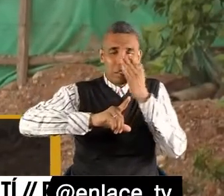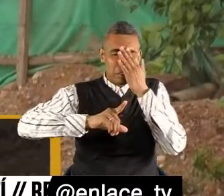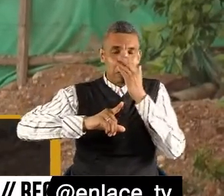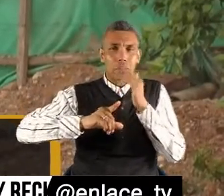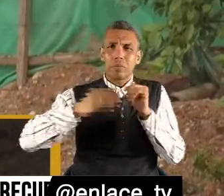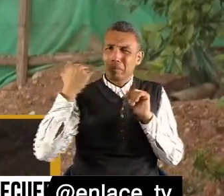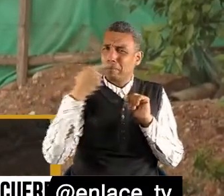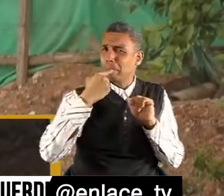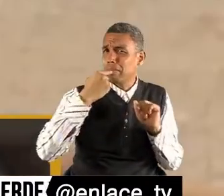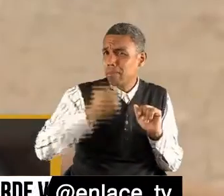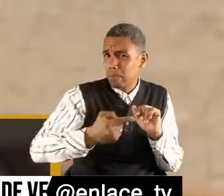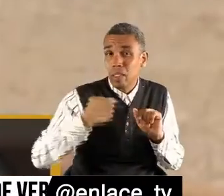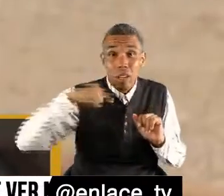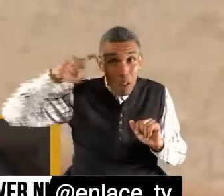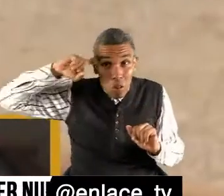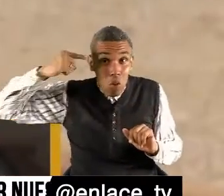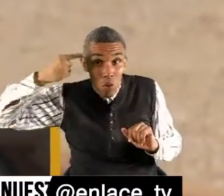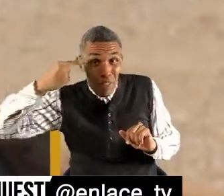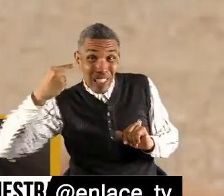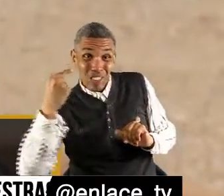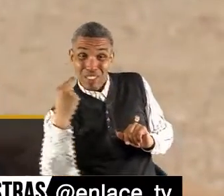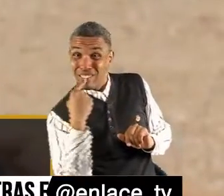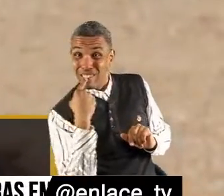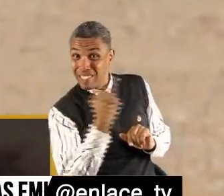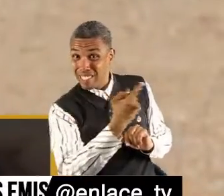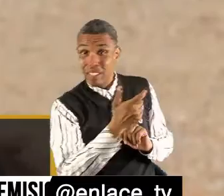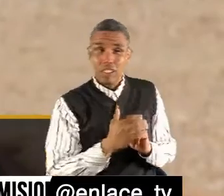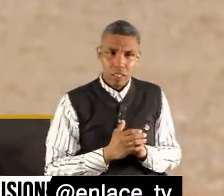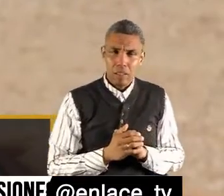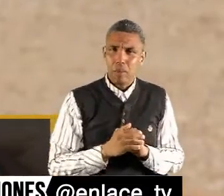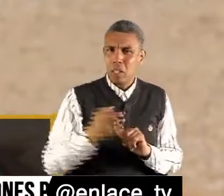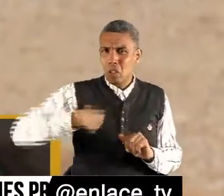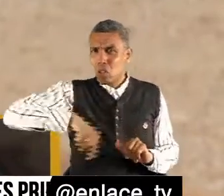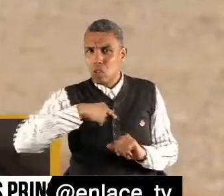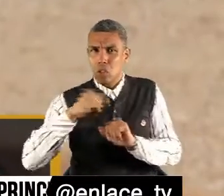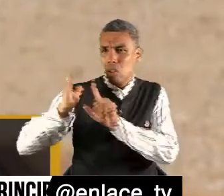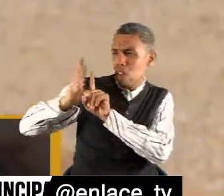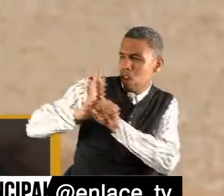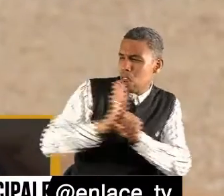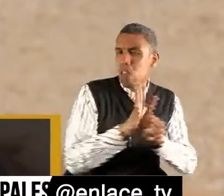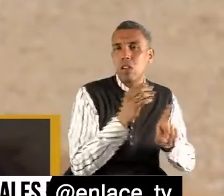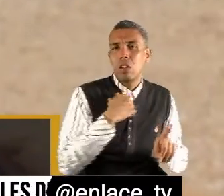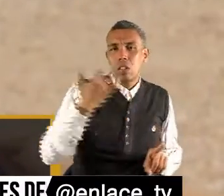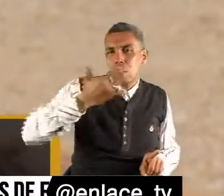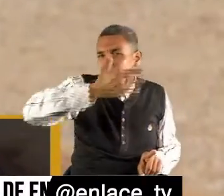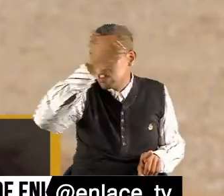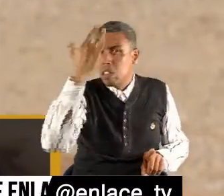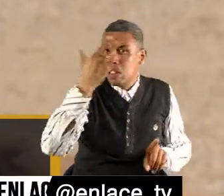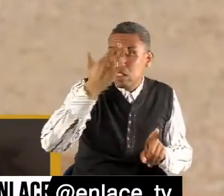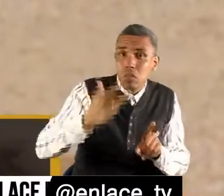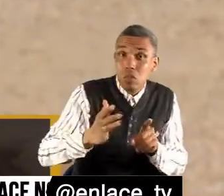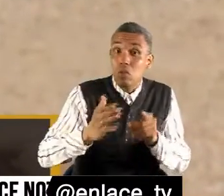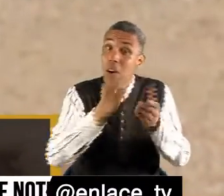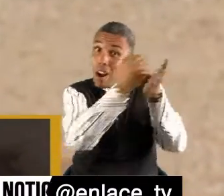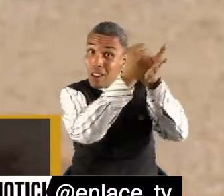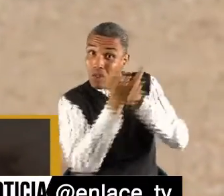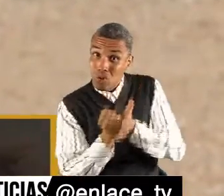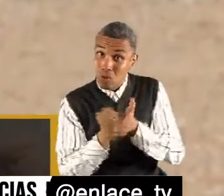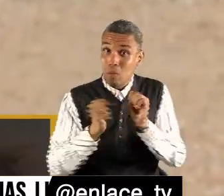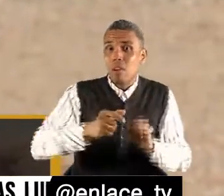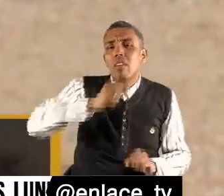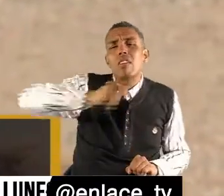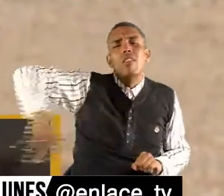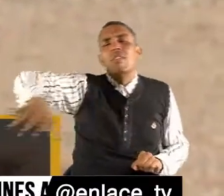de cogernos a nosotros los afrodescendientes negros desplazados por la violencia, ubicarlos, ayudarlos hasta que